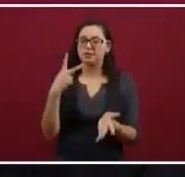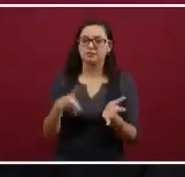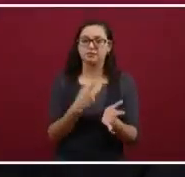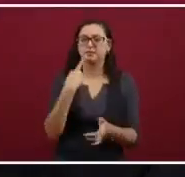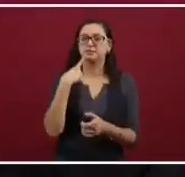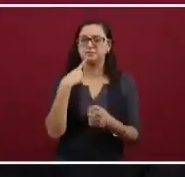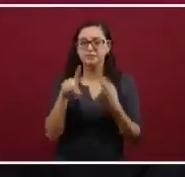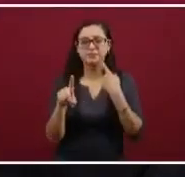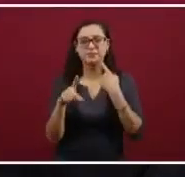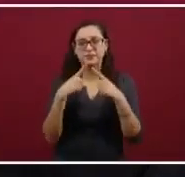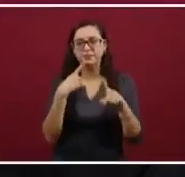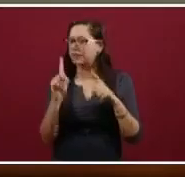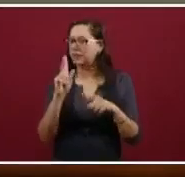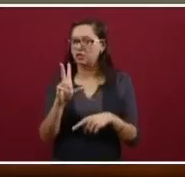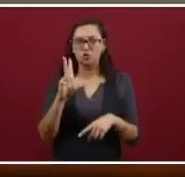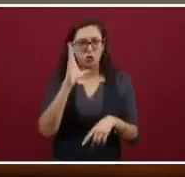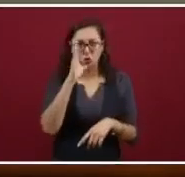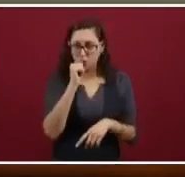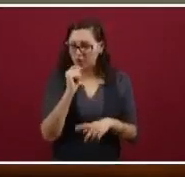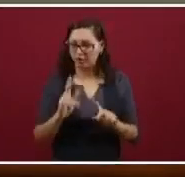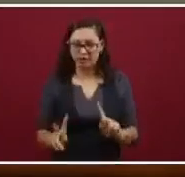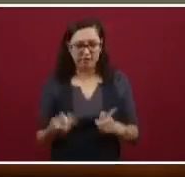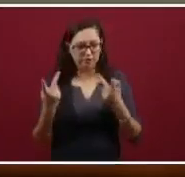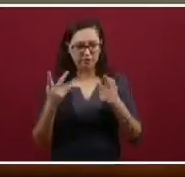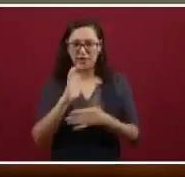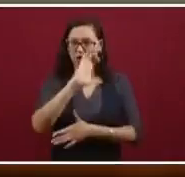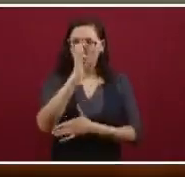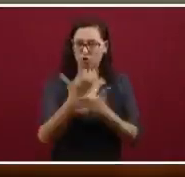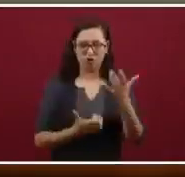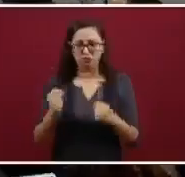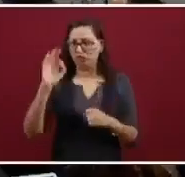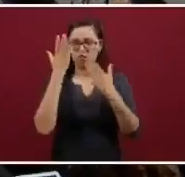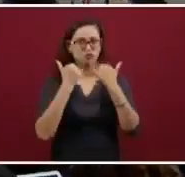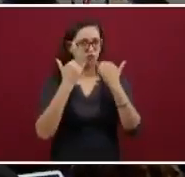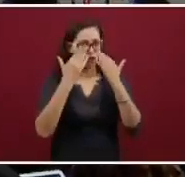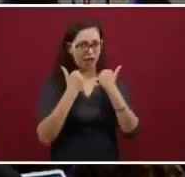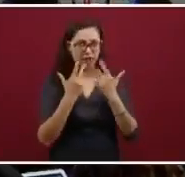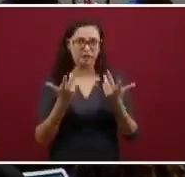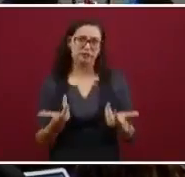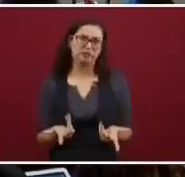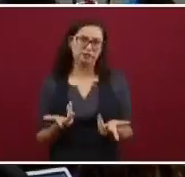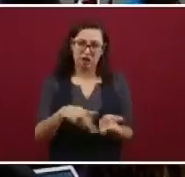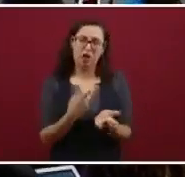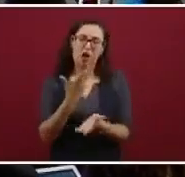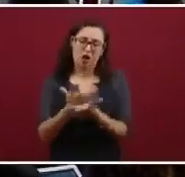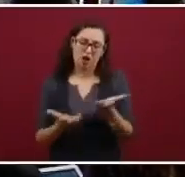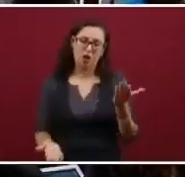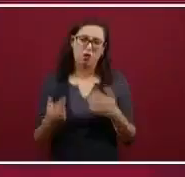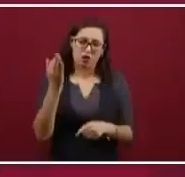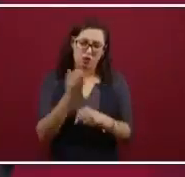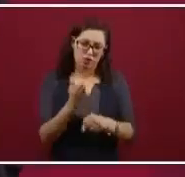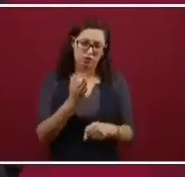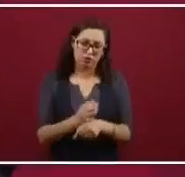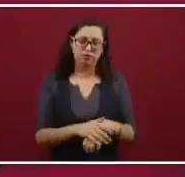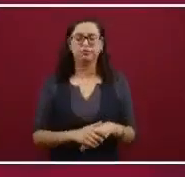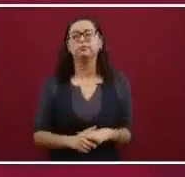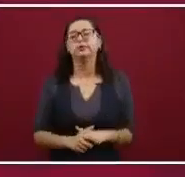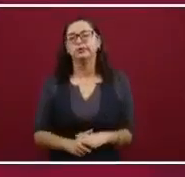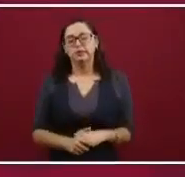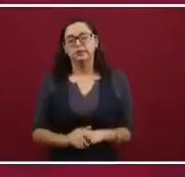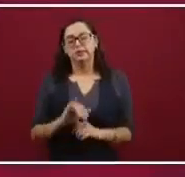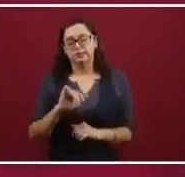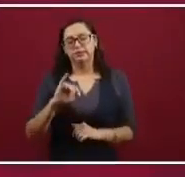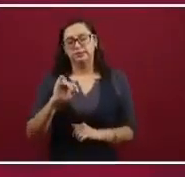zona, en que las sillas no se venden y que no hay contratos de seguro por gobierno federal. Sí, me toca estar informando